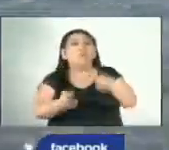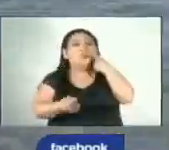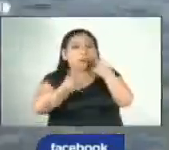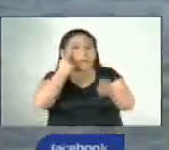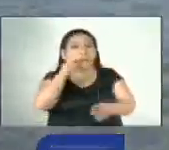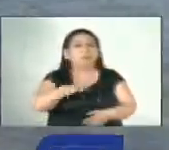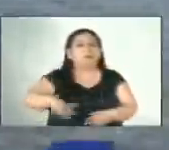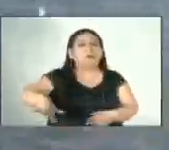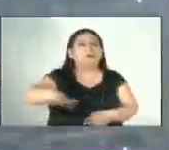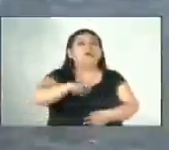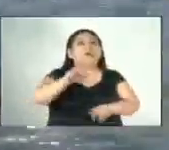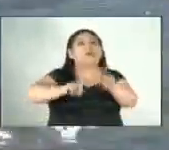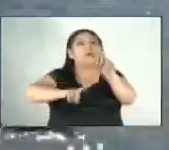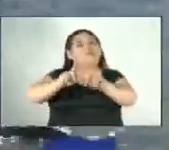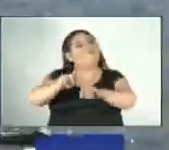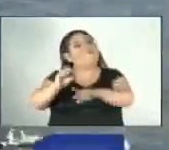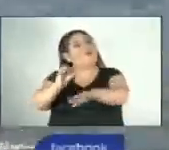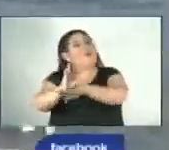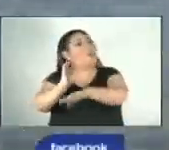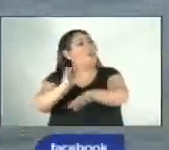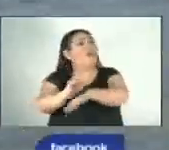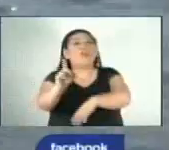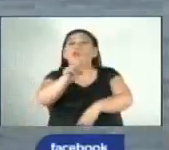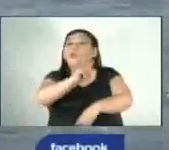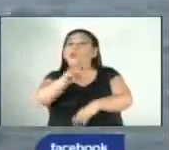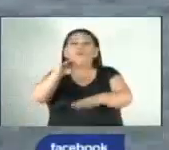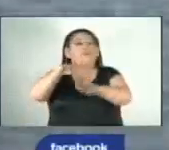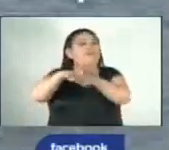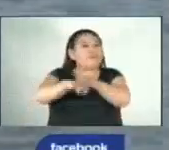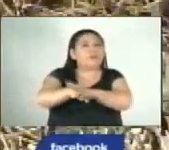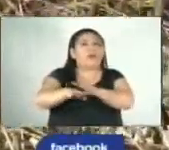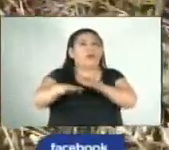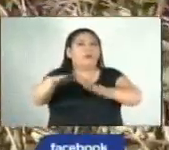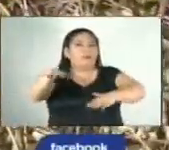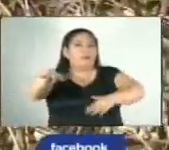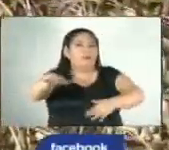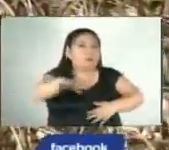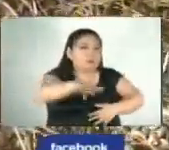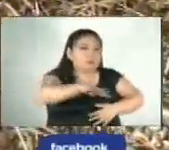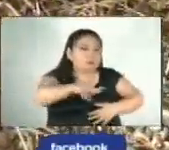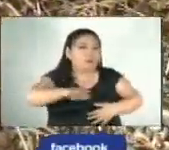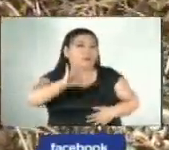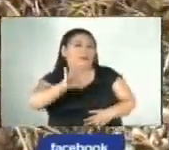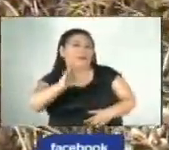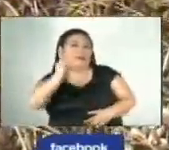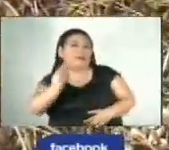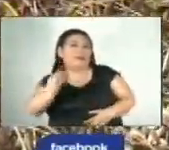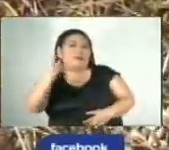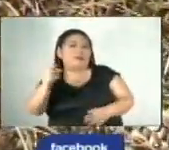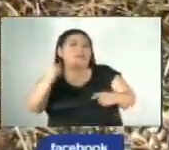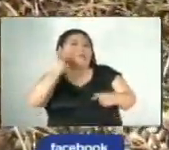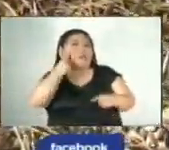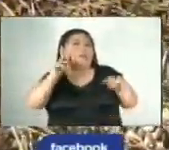Coatepeque, las autoridades recomiendan no ingresar en sus aguas y en los próximos días definirán las condiciones específicas.